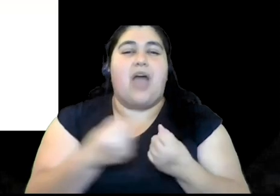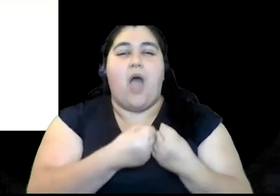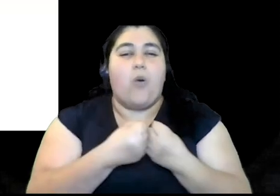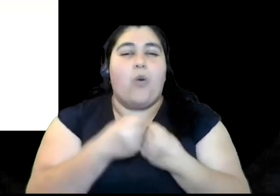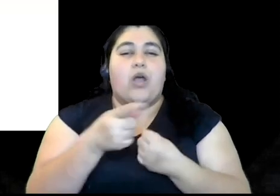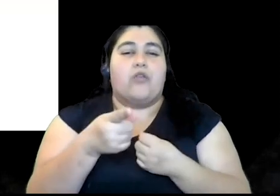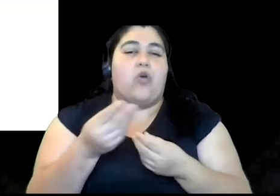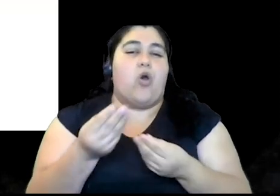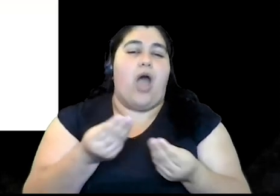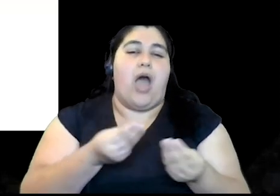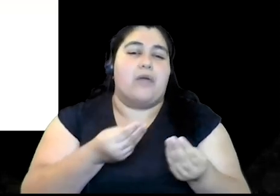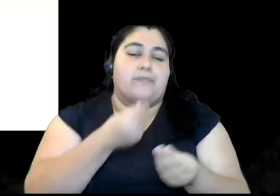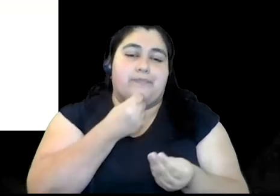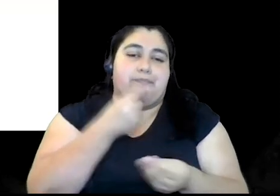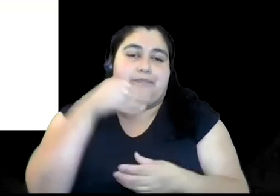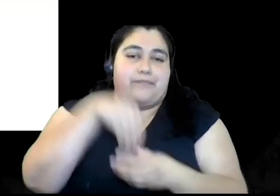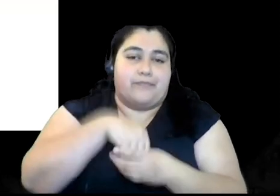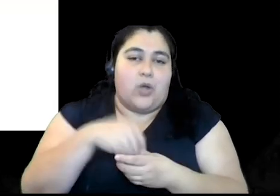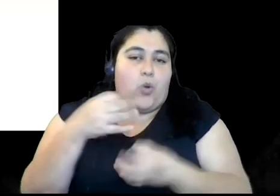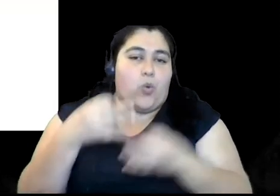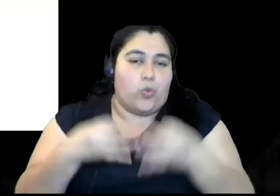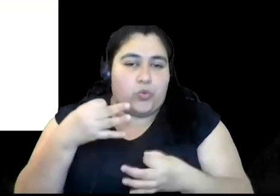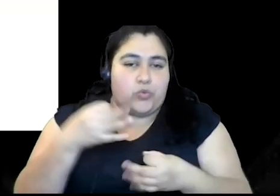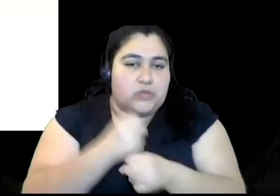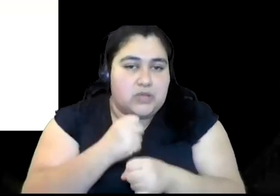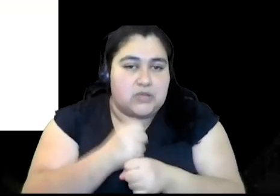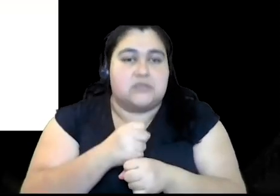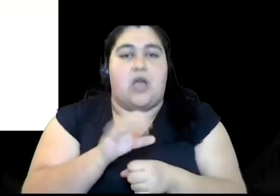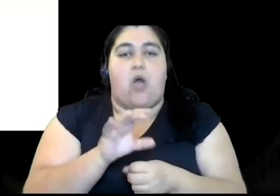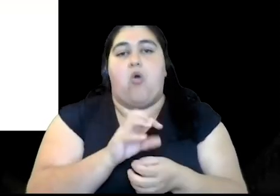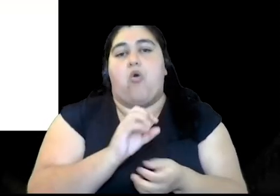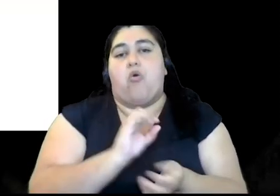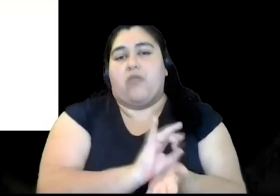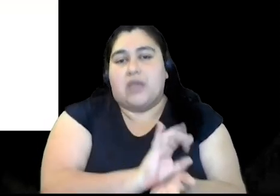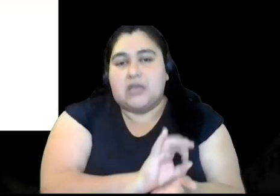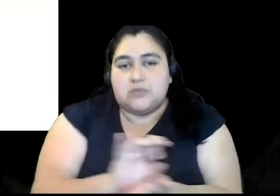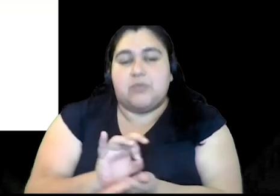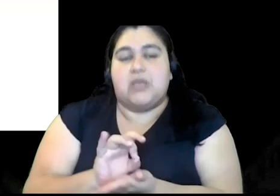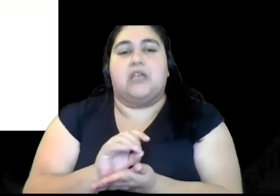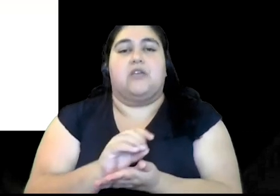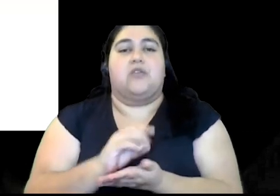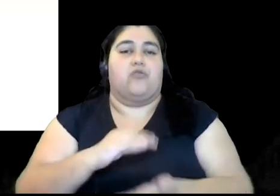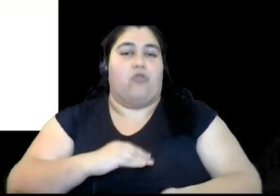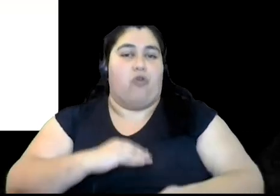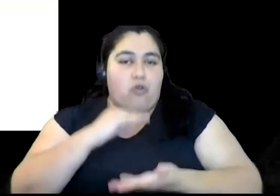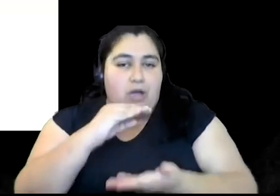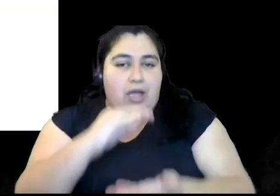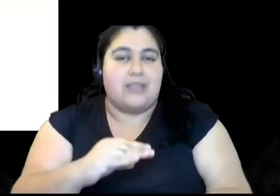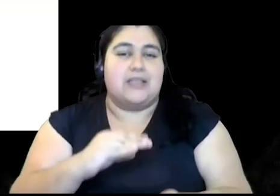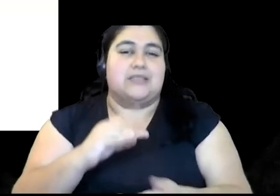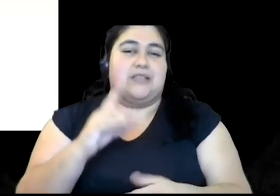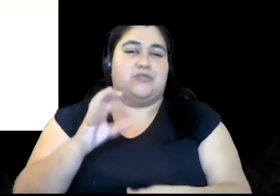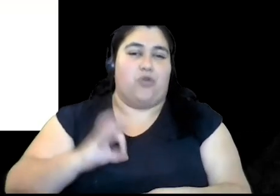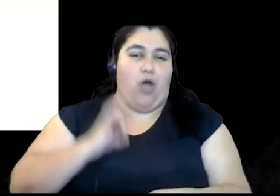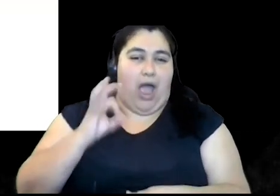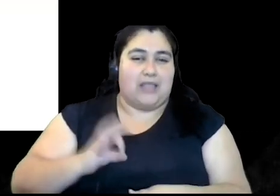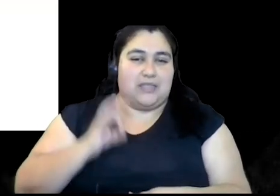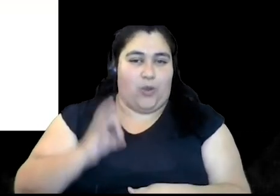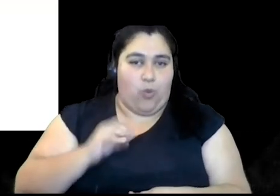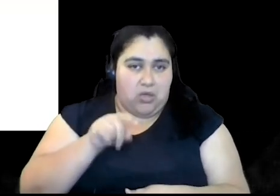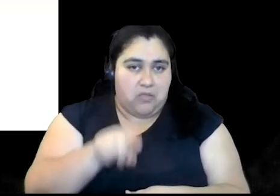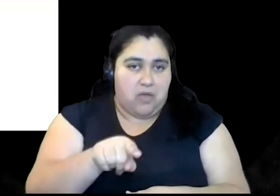sede administrativo judicial vinculado a ceses laborales o indemnización por antigüedad,